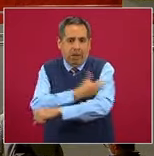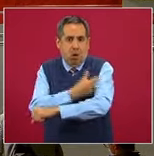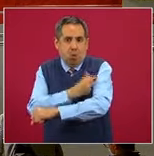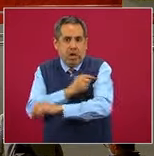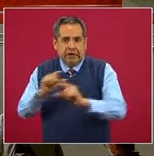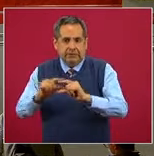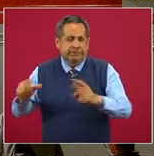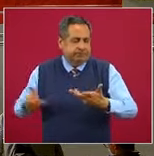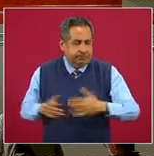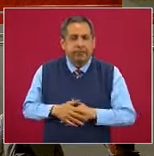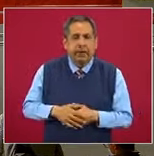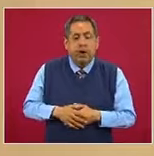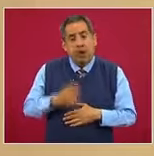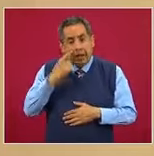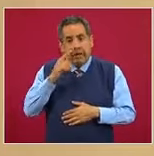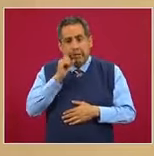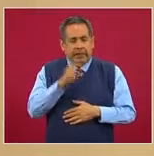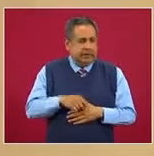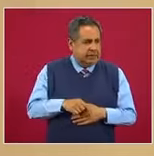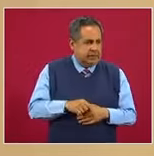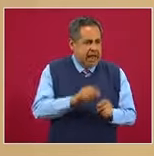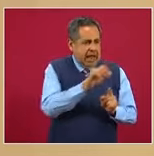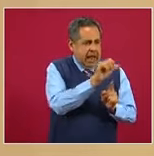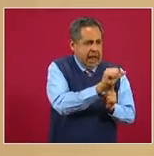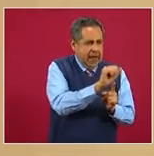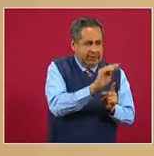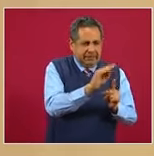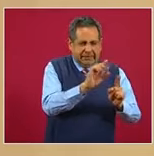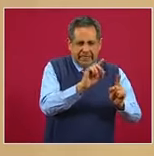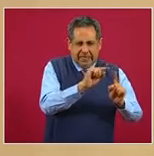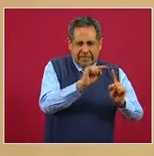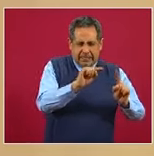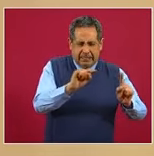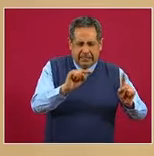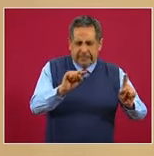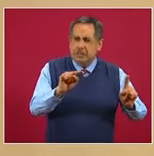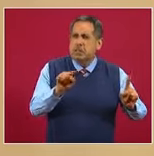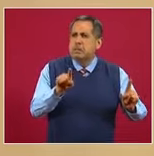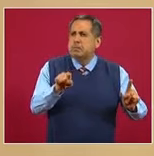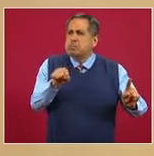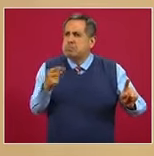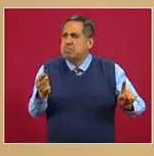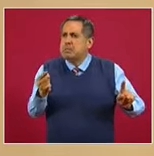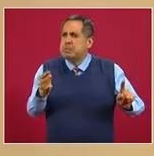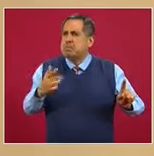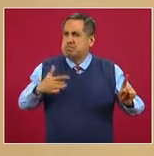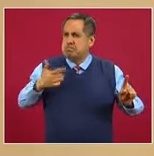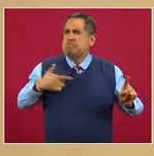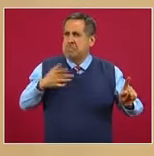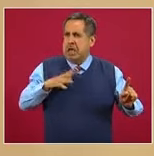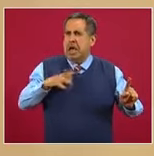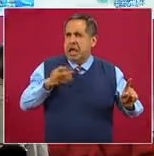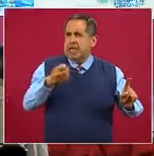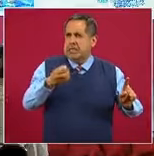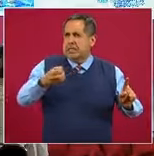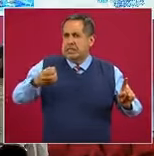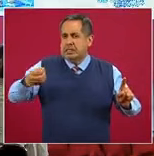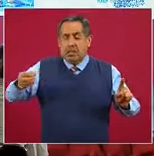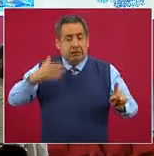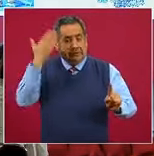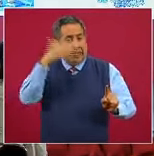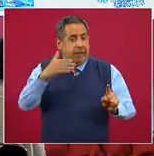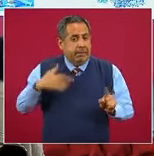serie de letras para predecir estructuras. Por ejemplo, ahora está actualmente muy